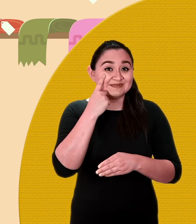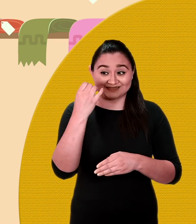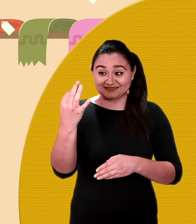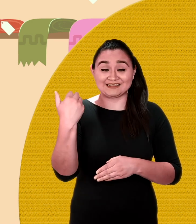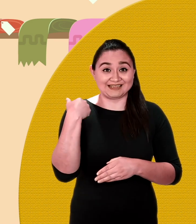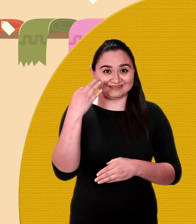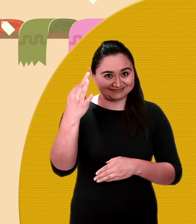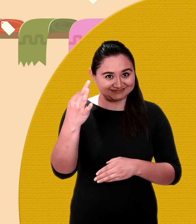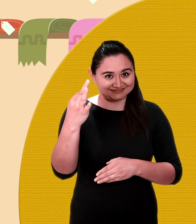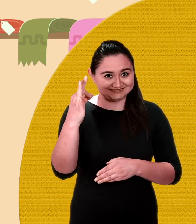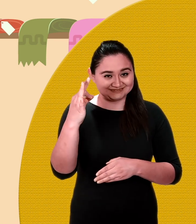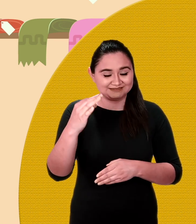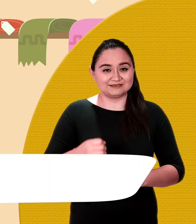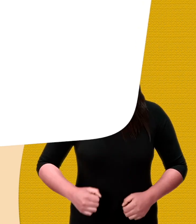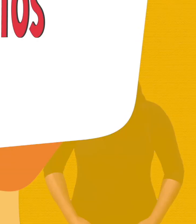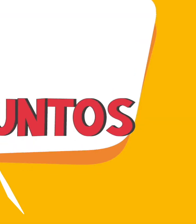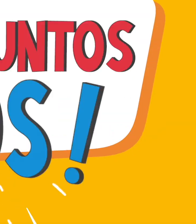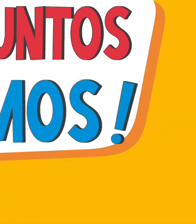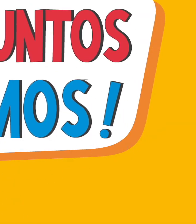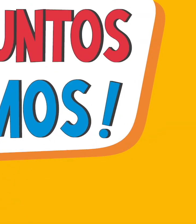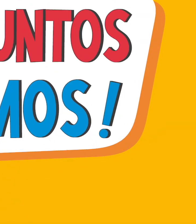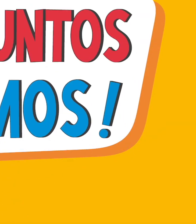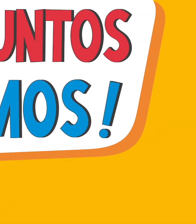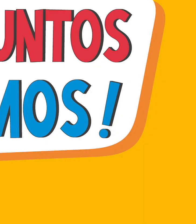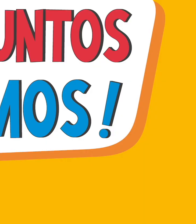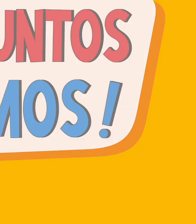mamá! ¡Aquí las tengo!